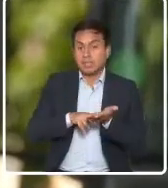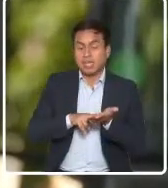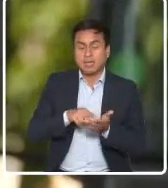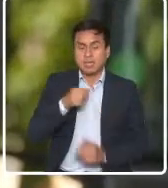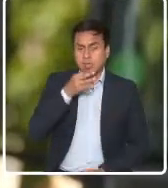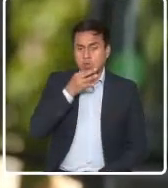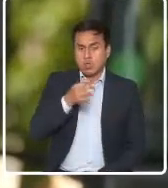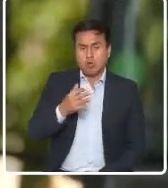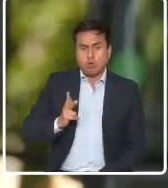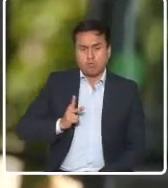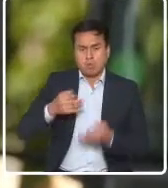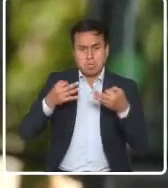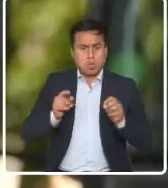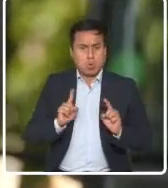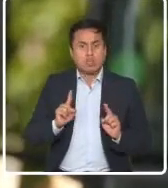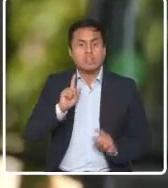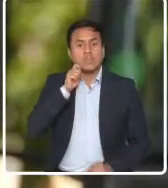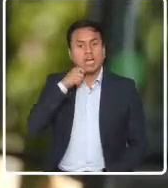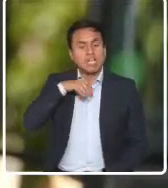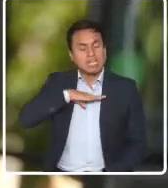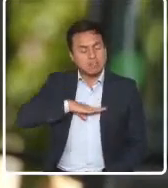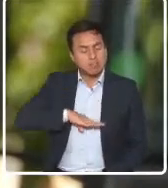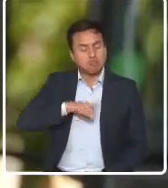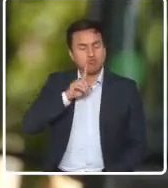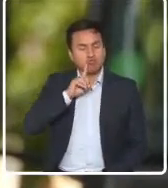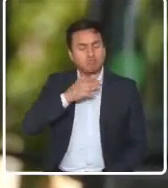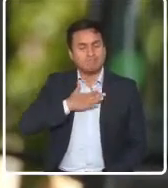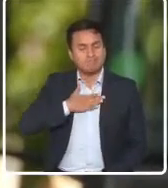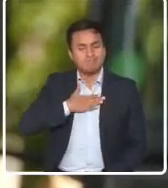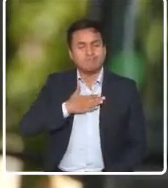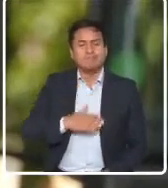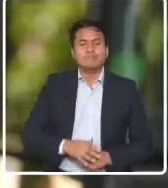no lo digo formalmente, sino que es una satisfacción